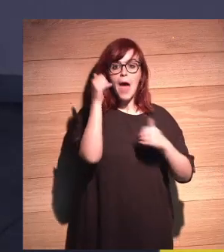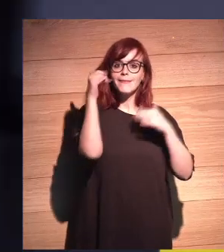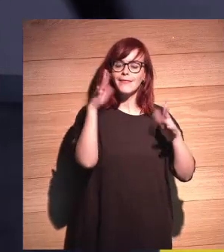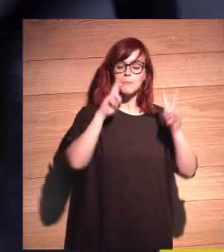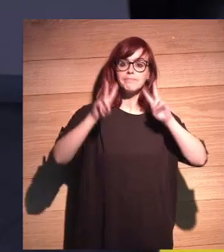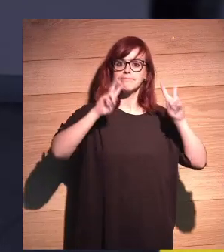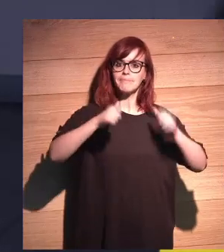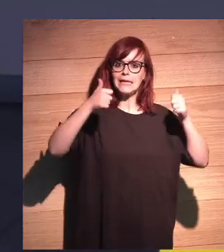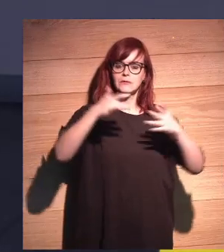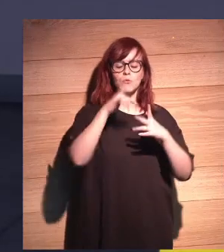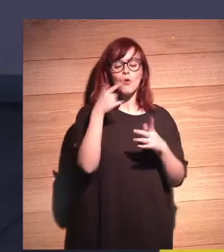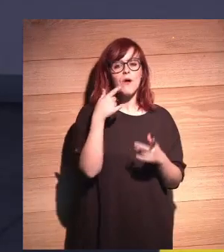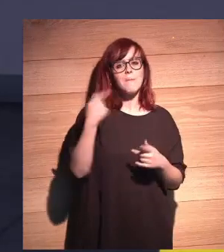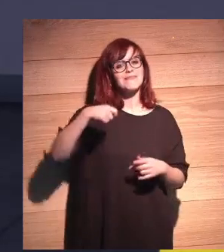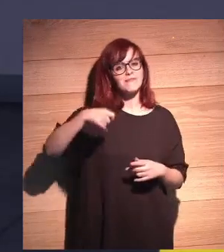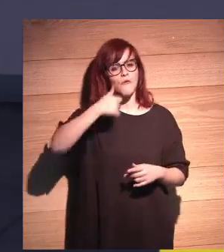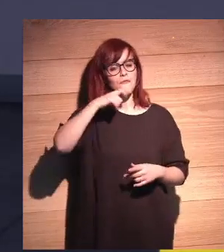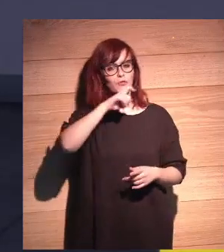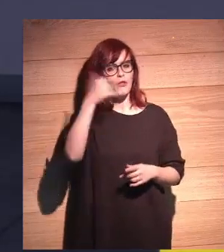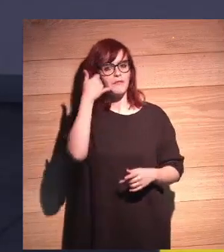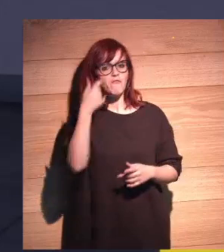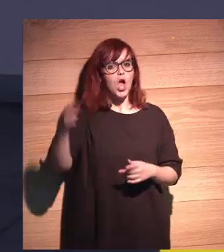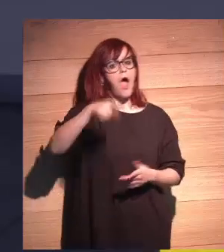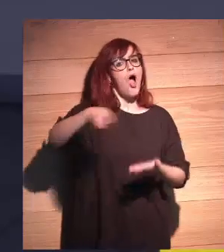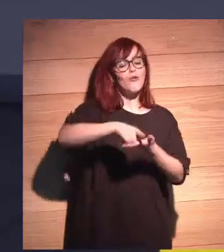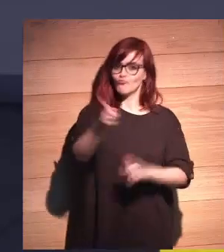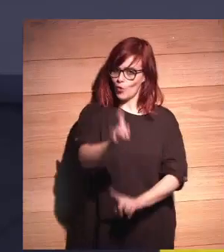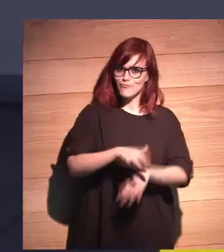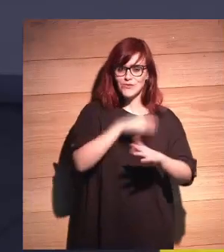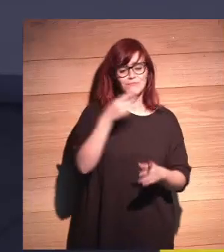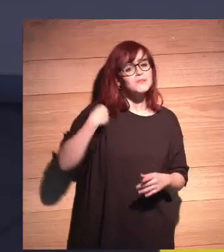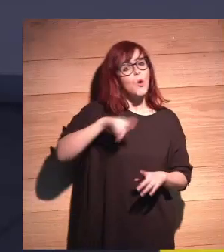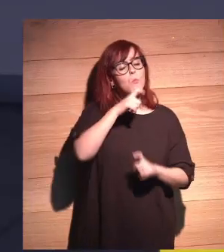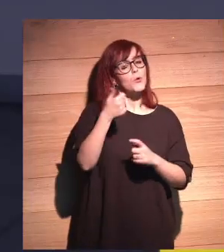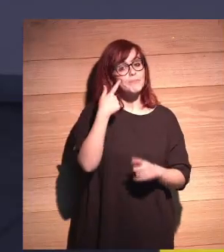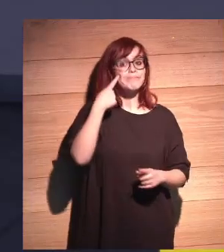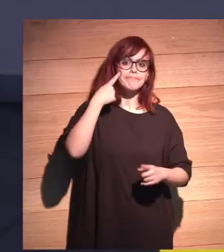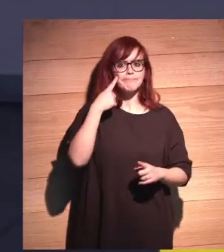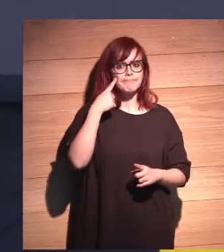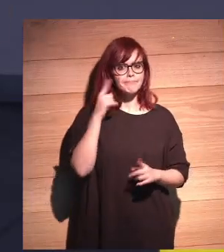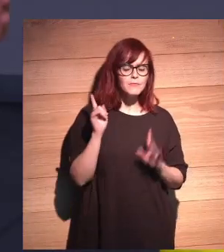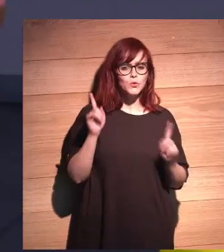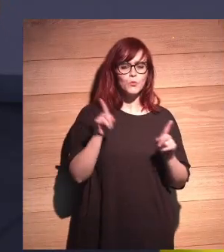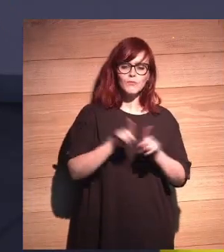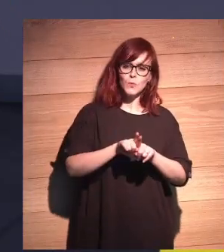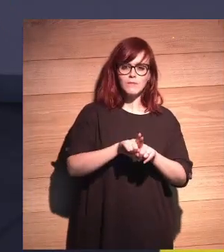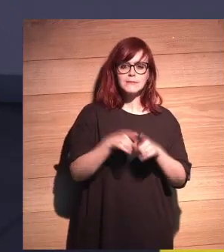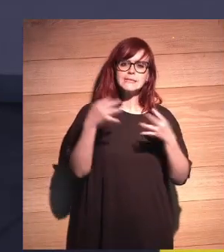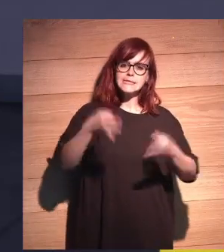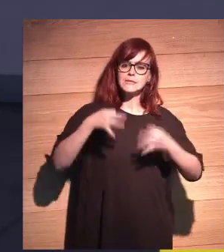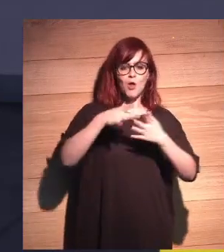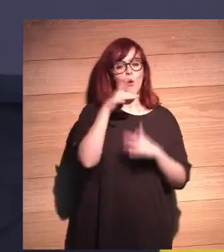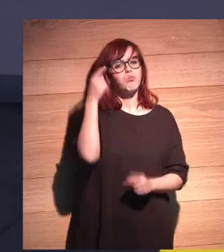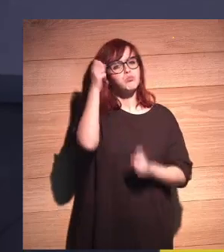del presidente de Fundación Telefónica, pero es esto. Hemos hecho una llamada de atención, siempre con